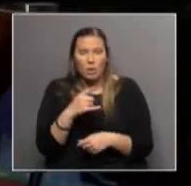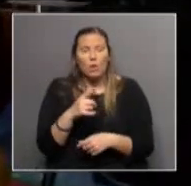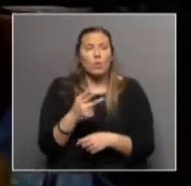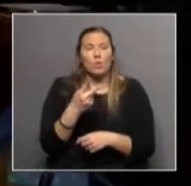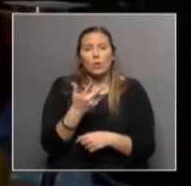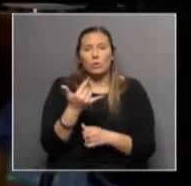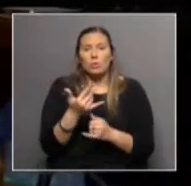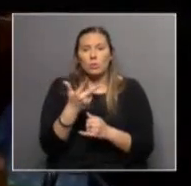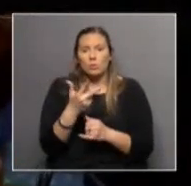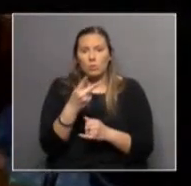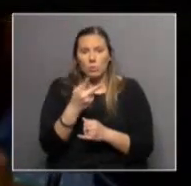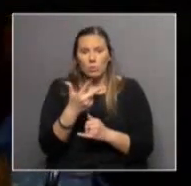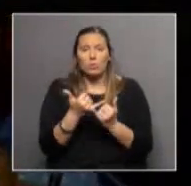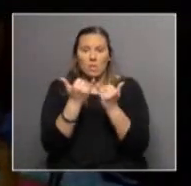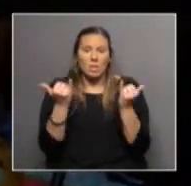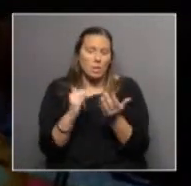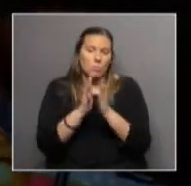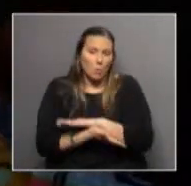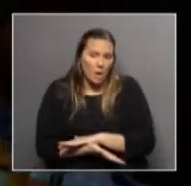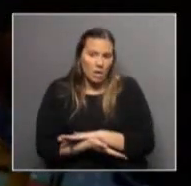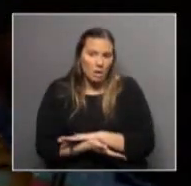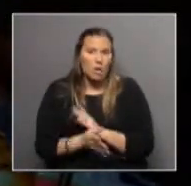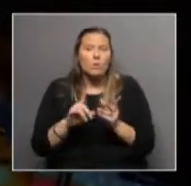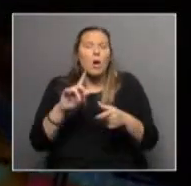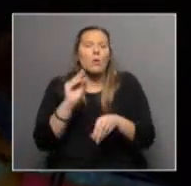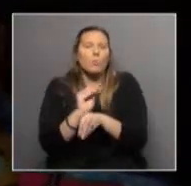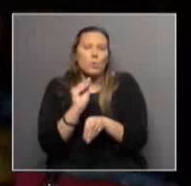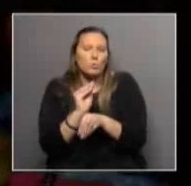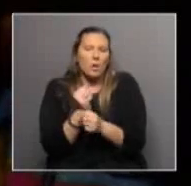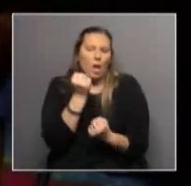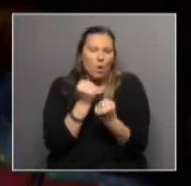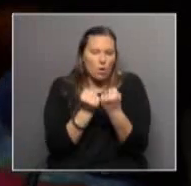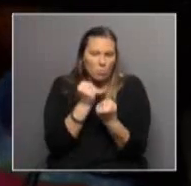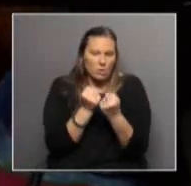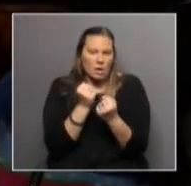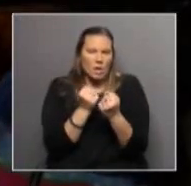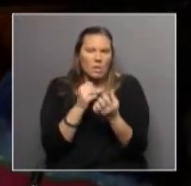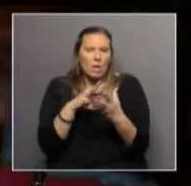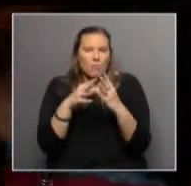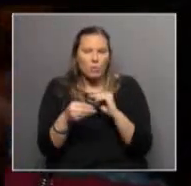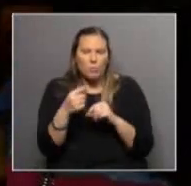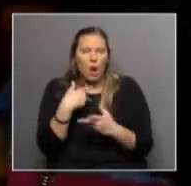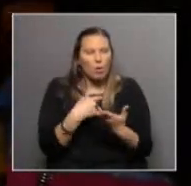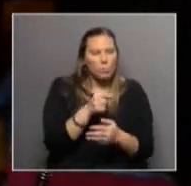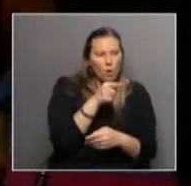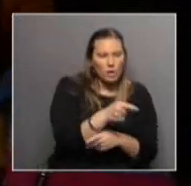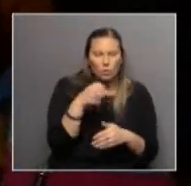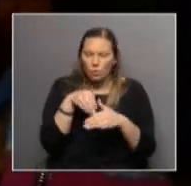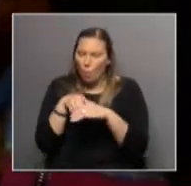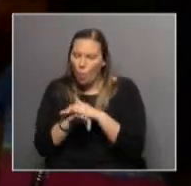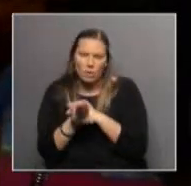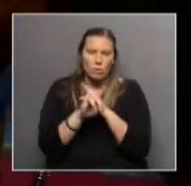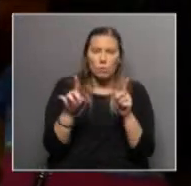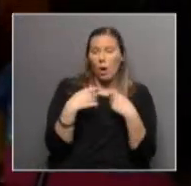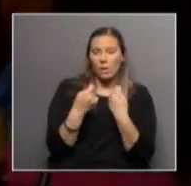porque aparte no se saben manejar, ¿me entendés? No tienen la cultura esa económica de manejarse, de decir, compro esto lo guardo, no,